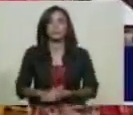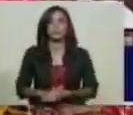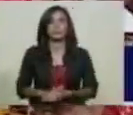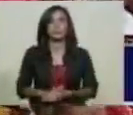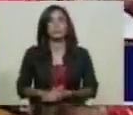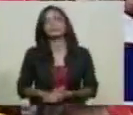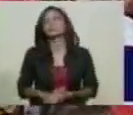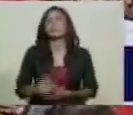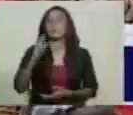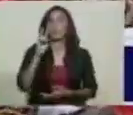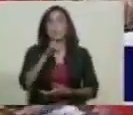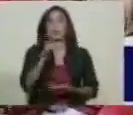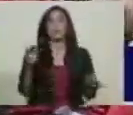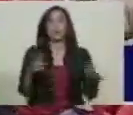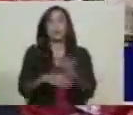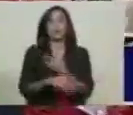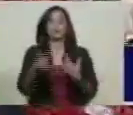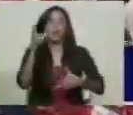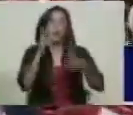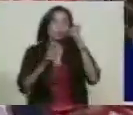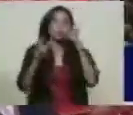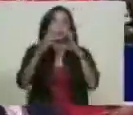Ahí lo vimos,